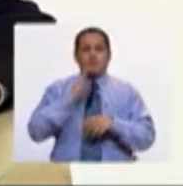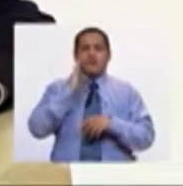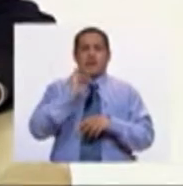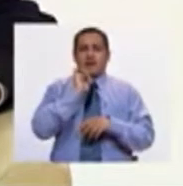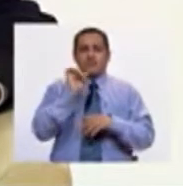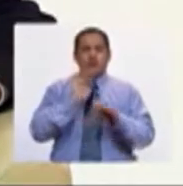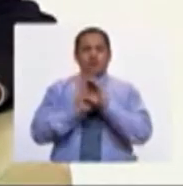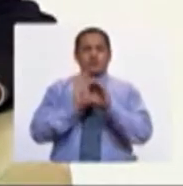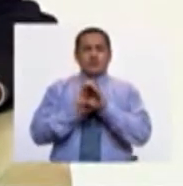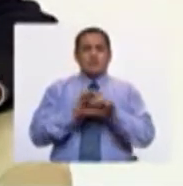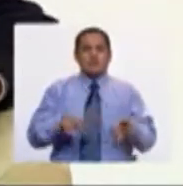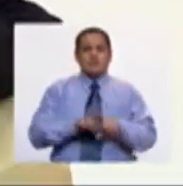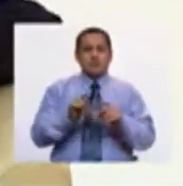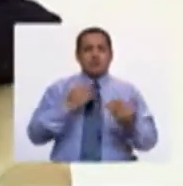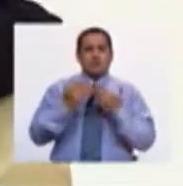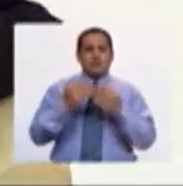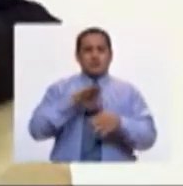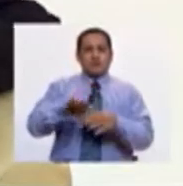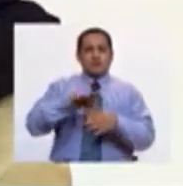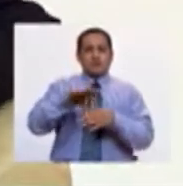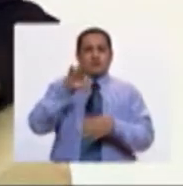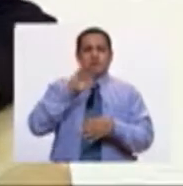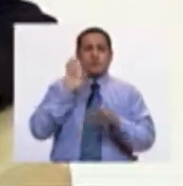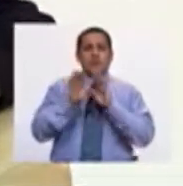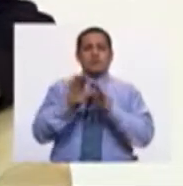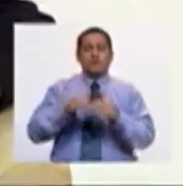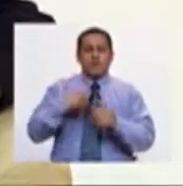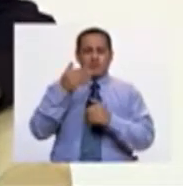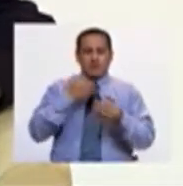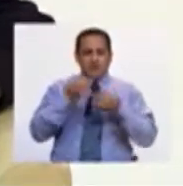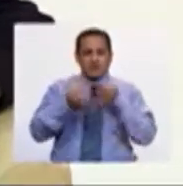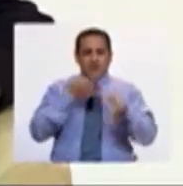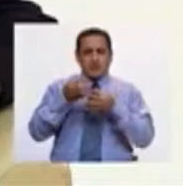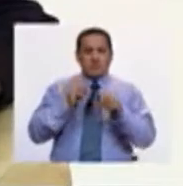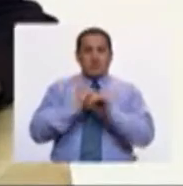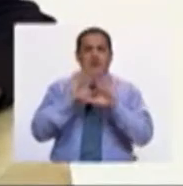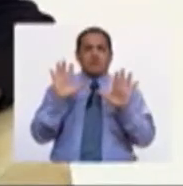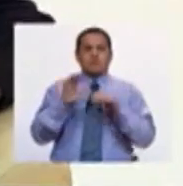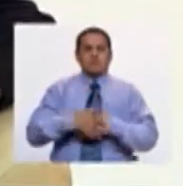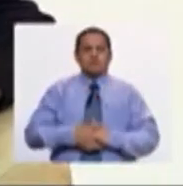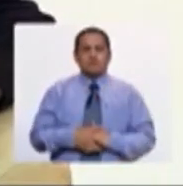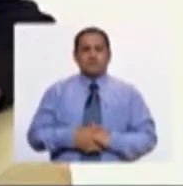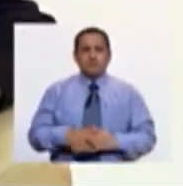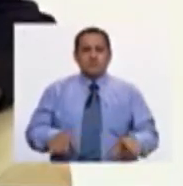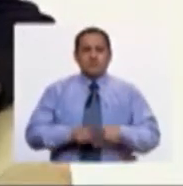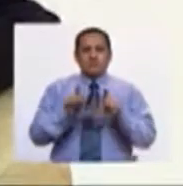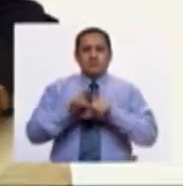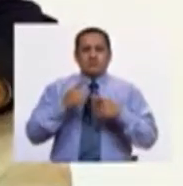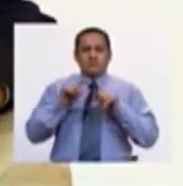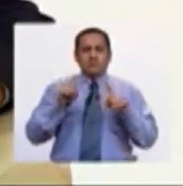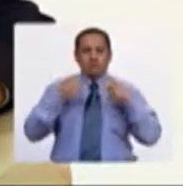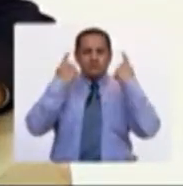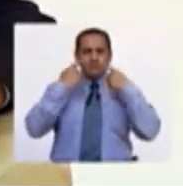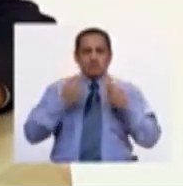declaró la inconstitucionalidad de una modalidad del sorteo que seguramente después vamos a poder comentarle con más extensión. Yeah. Pero en lo que sí